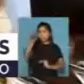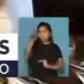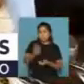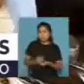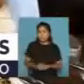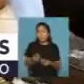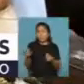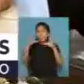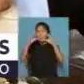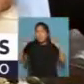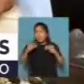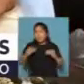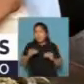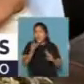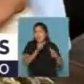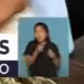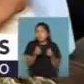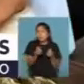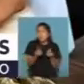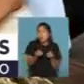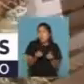Navidad? Y